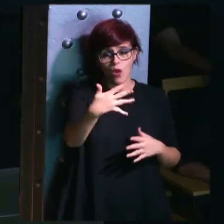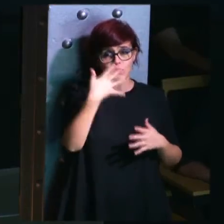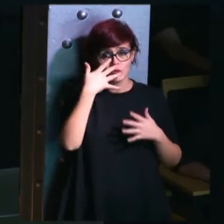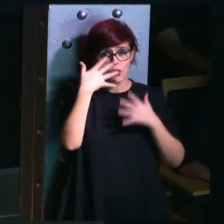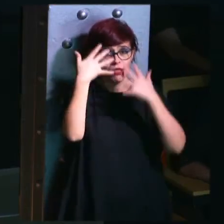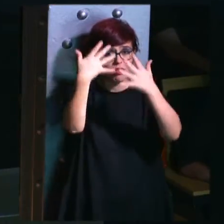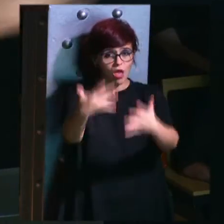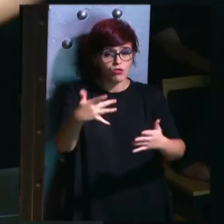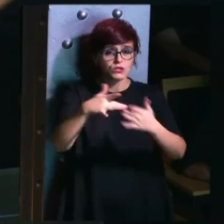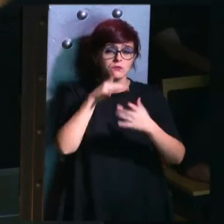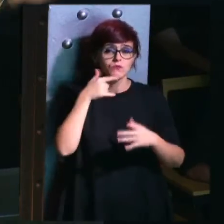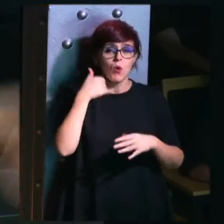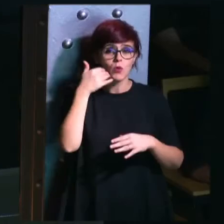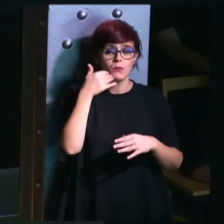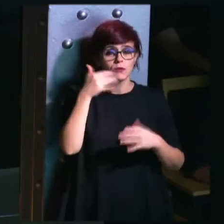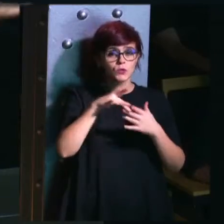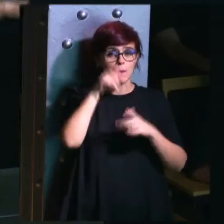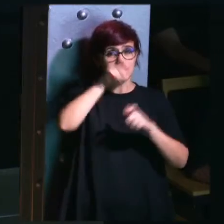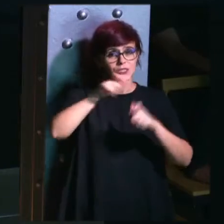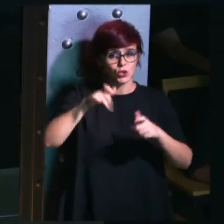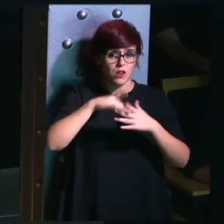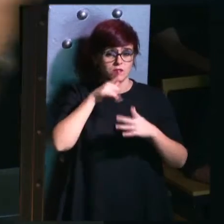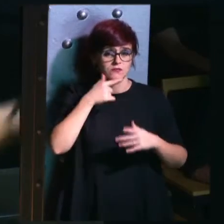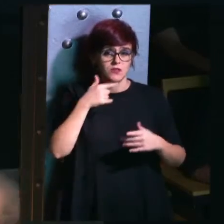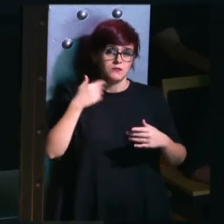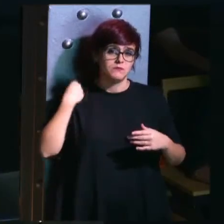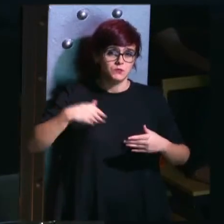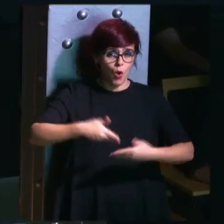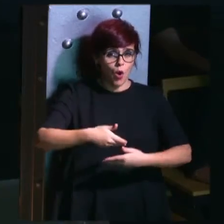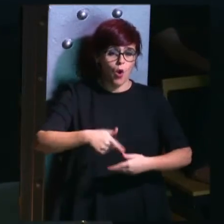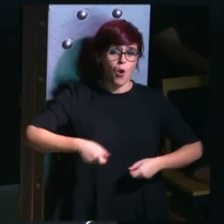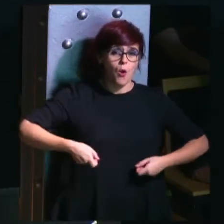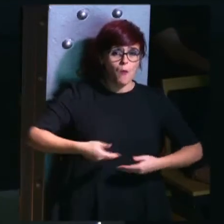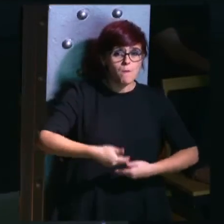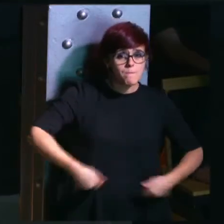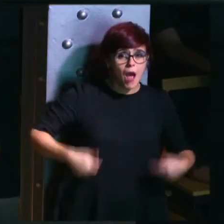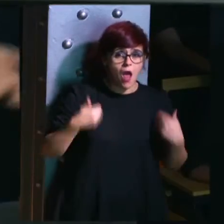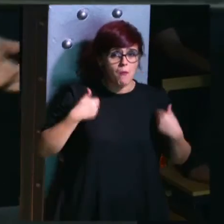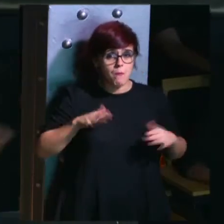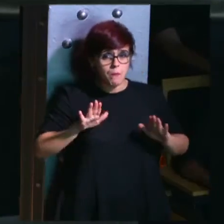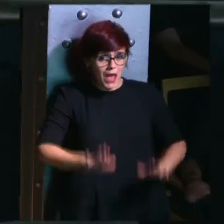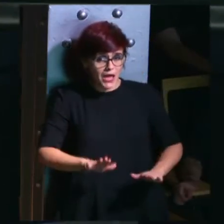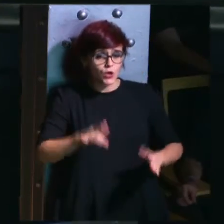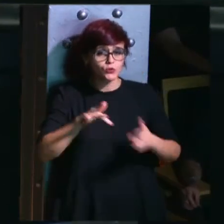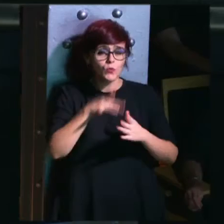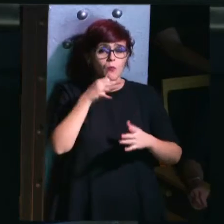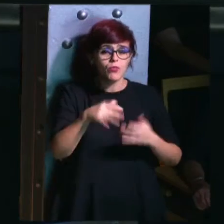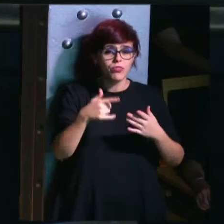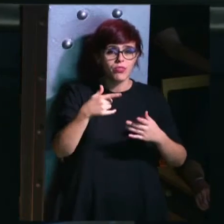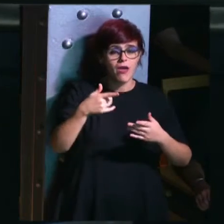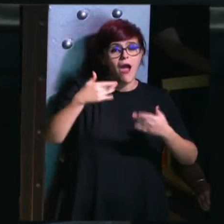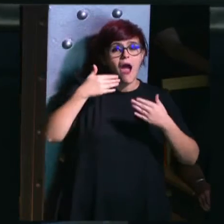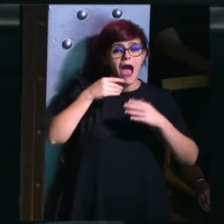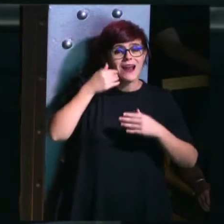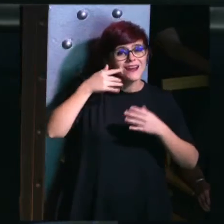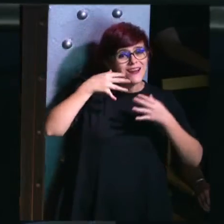habrá parapléjicos, por lo menos permanentes, todo el tiempo. Podrán moverse por sí mismos gracias a eso, esqueletos, realidad virtual